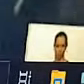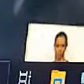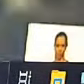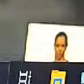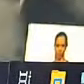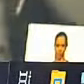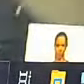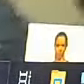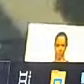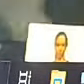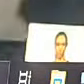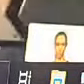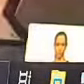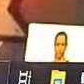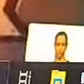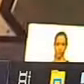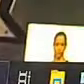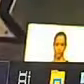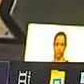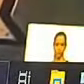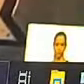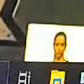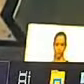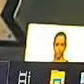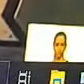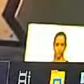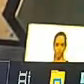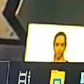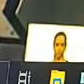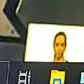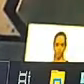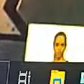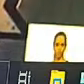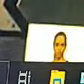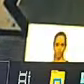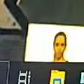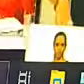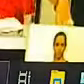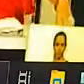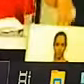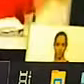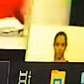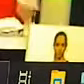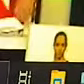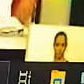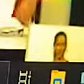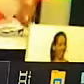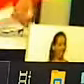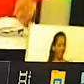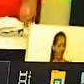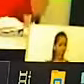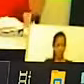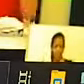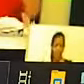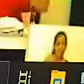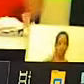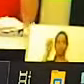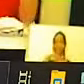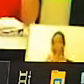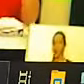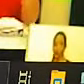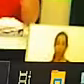Este este tema de si vamos a ir a elecciones, no vamos a ir a elecciones, si